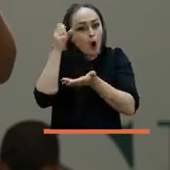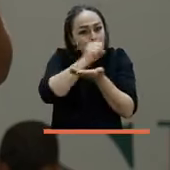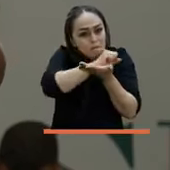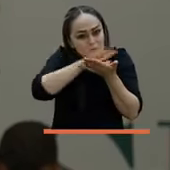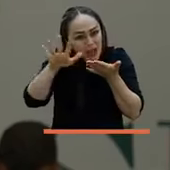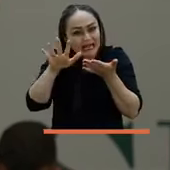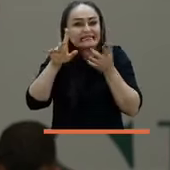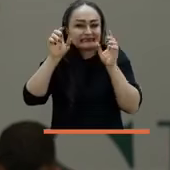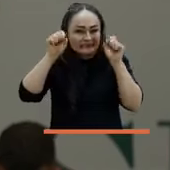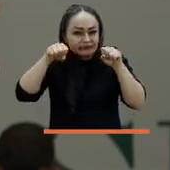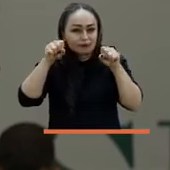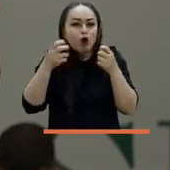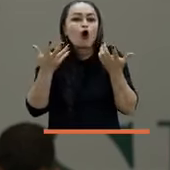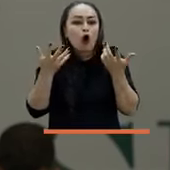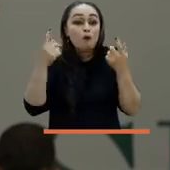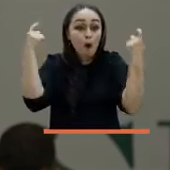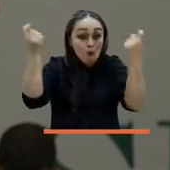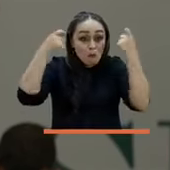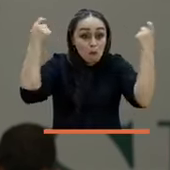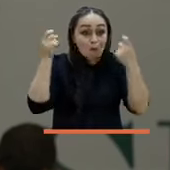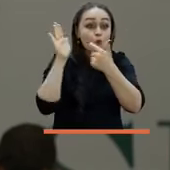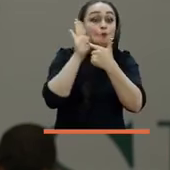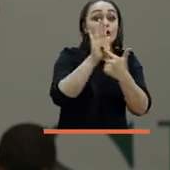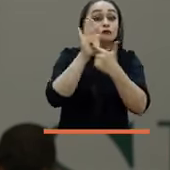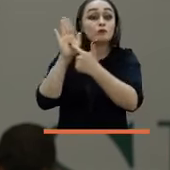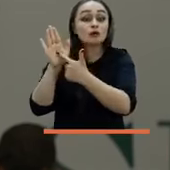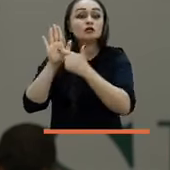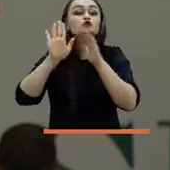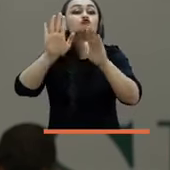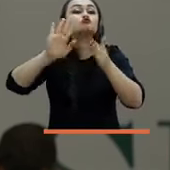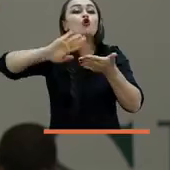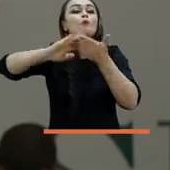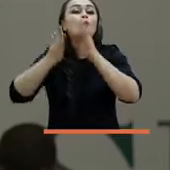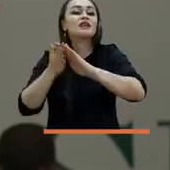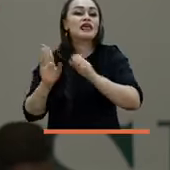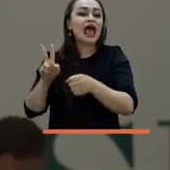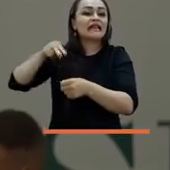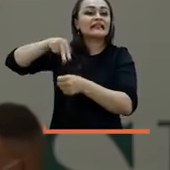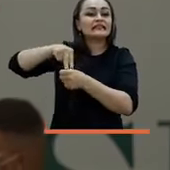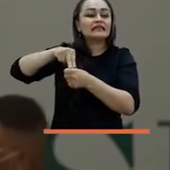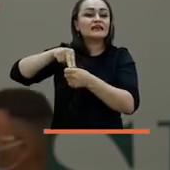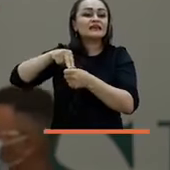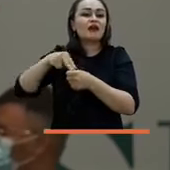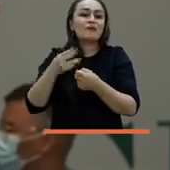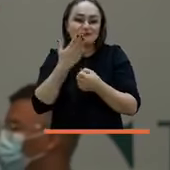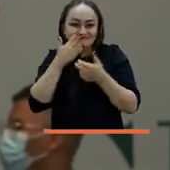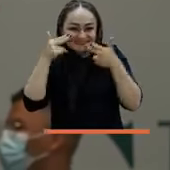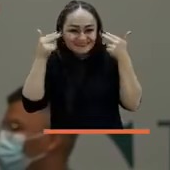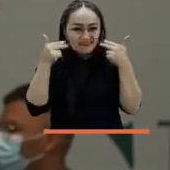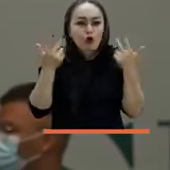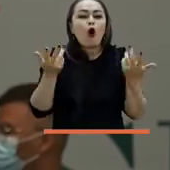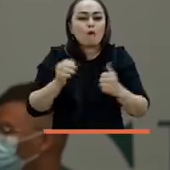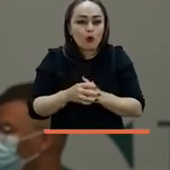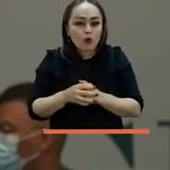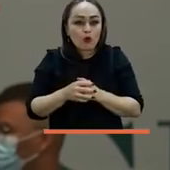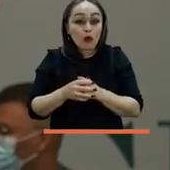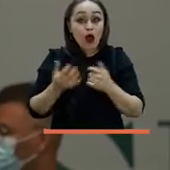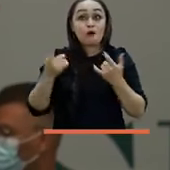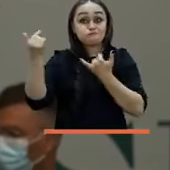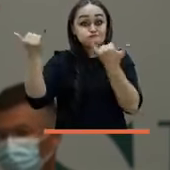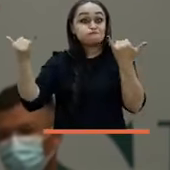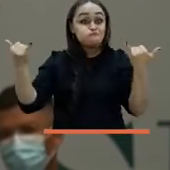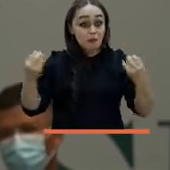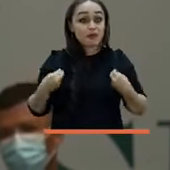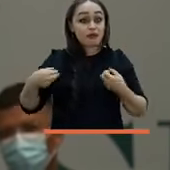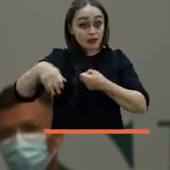hacen para proporcionárselo a los jóvenes y a los jóvenes indígenas que habitan la ciudad porque es que nos pueden decirnos que